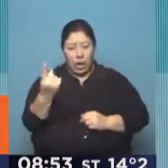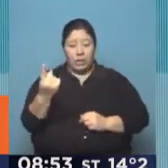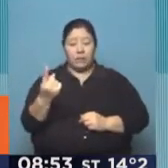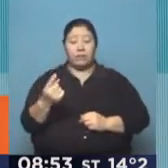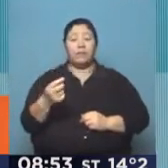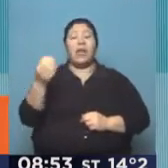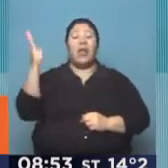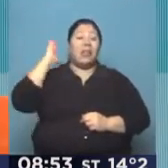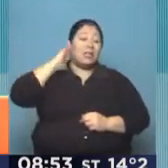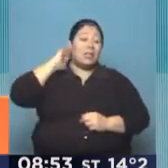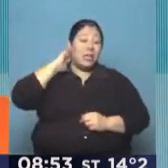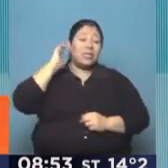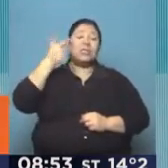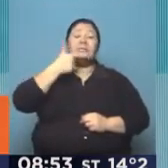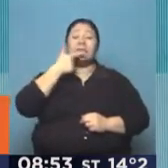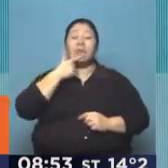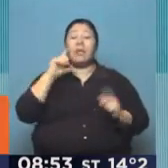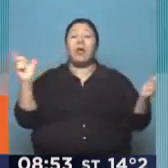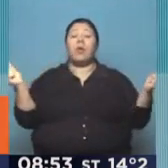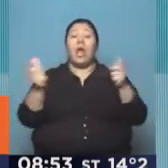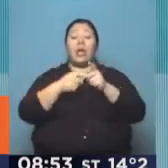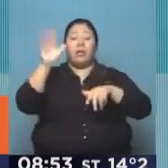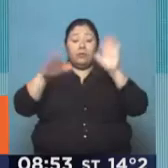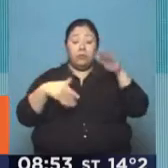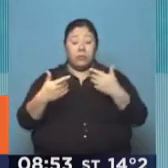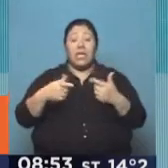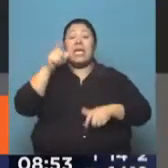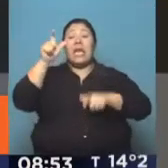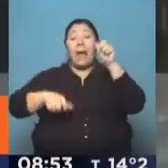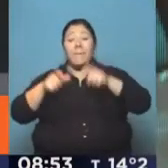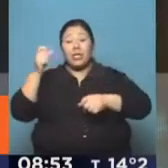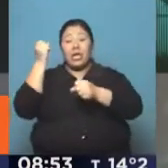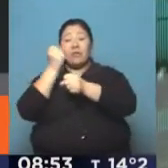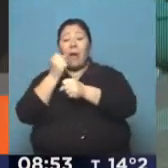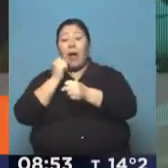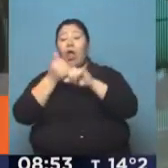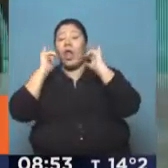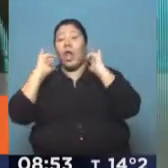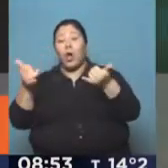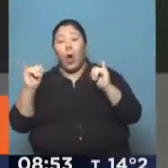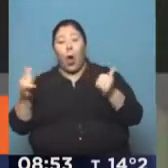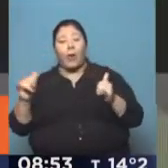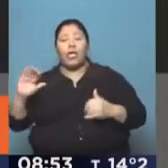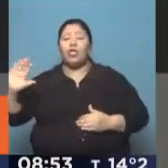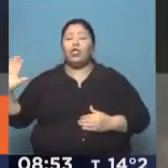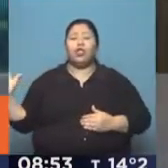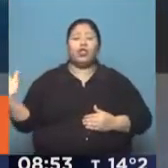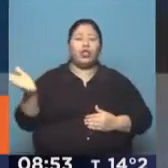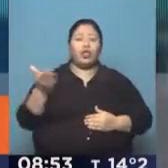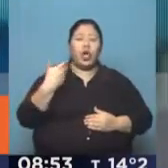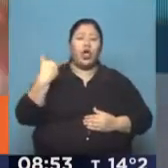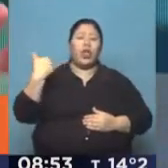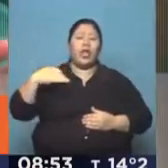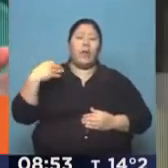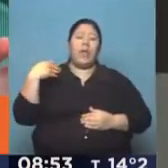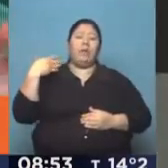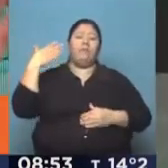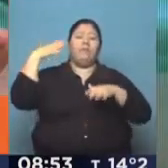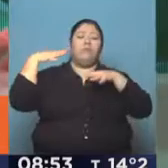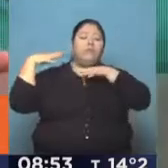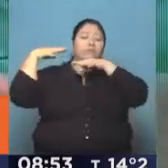que haya una verdadera expresión en las calles de parte de los trabajadores de la juventud de todos los sectores populares para decir basta